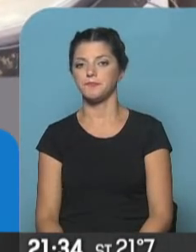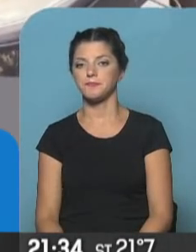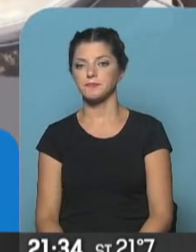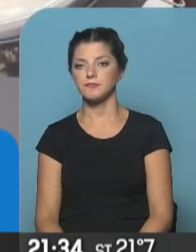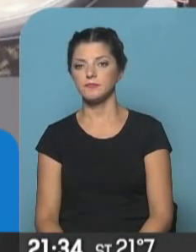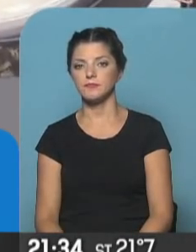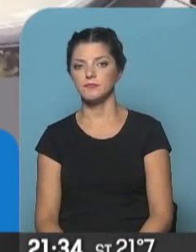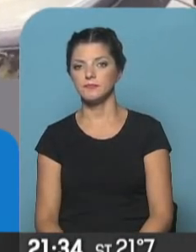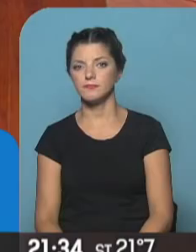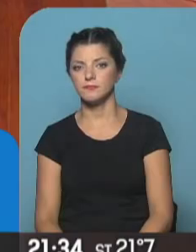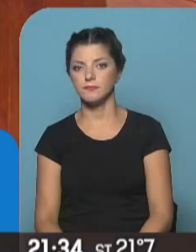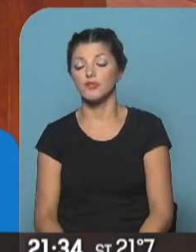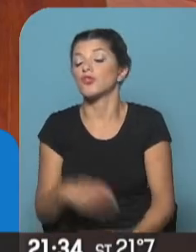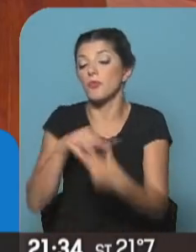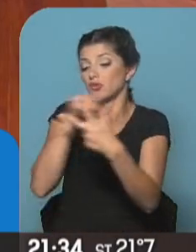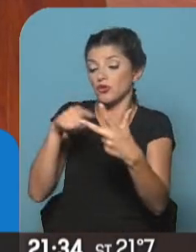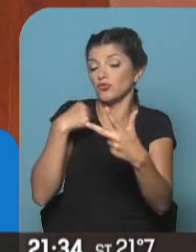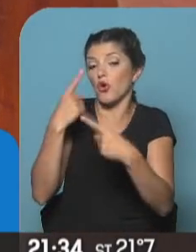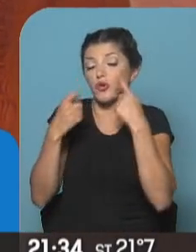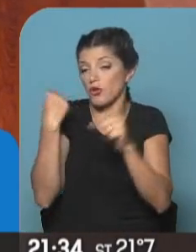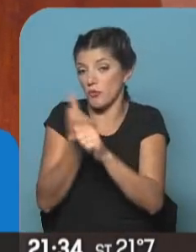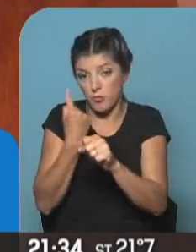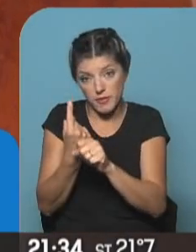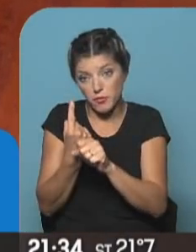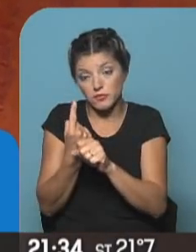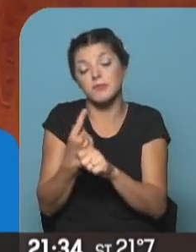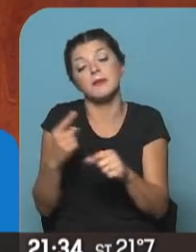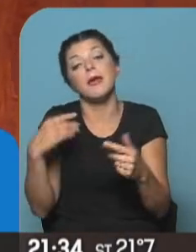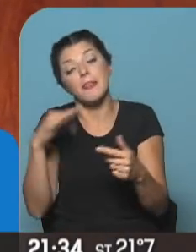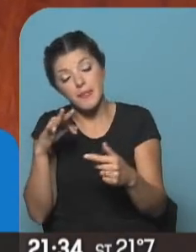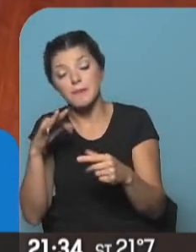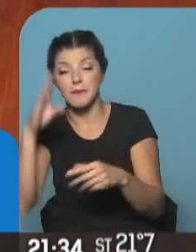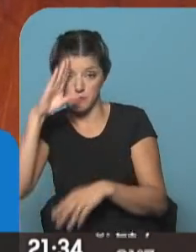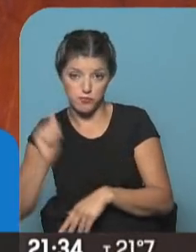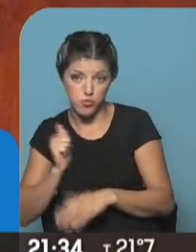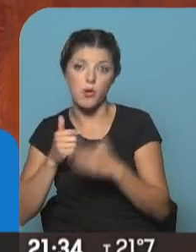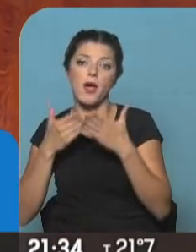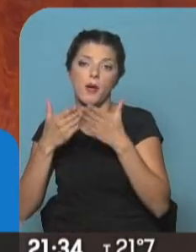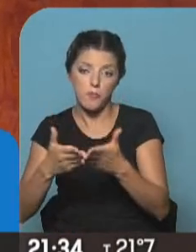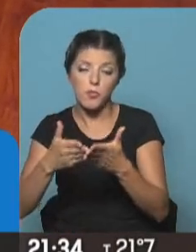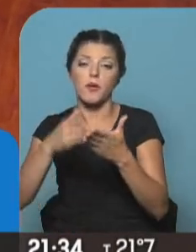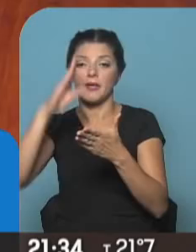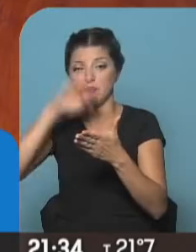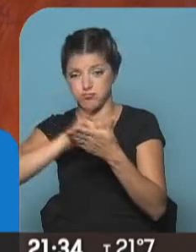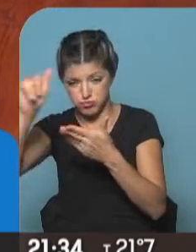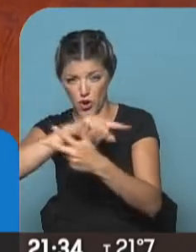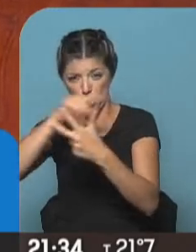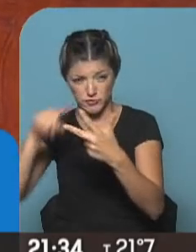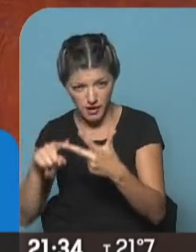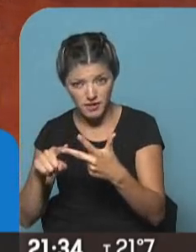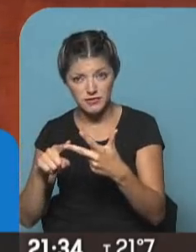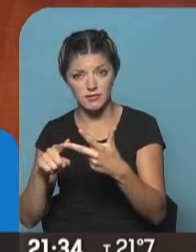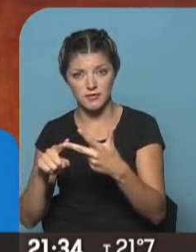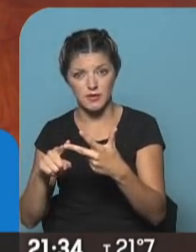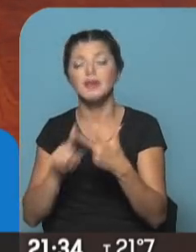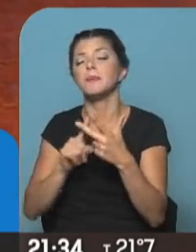control de nuestro espacio, las Fuerzas Armadas tienen muchísimo que decir y hacer. Y creo que es lo que debe orientar la